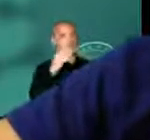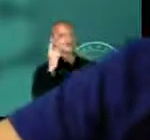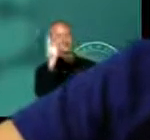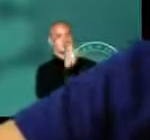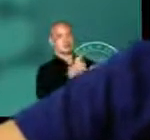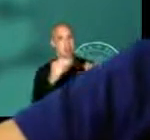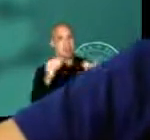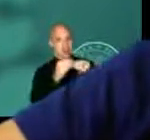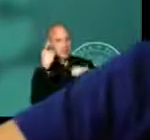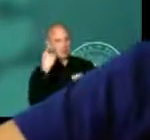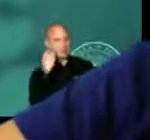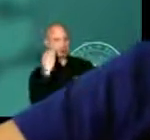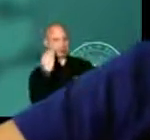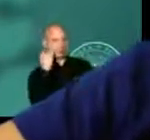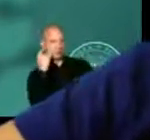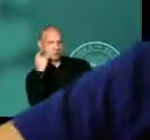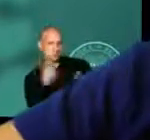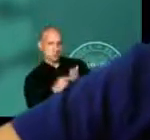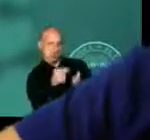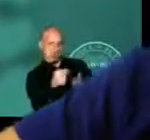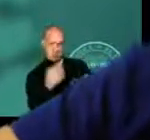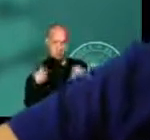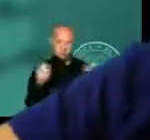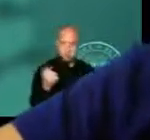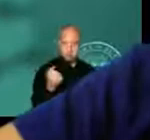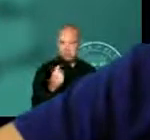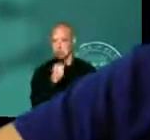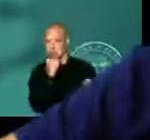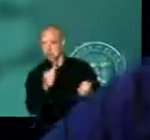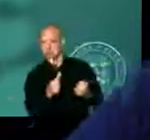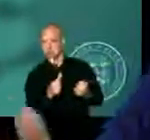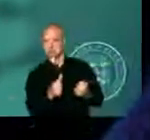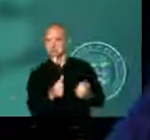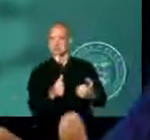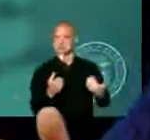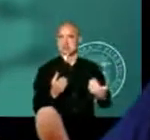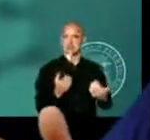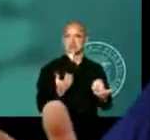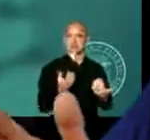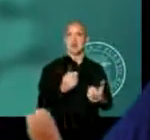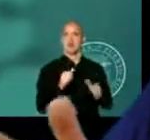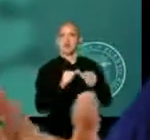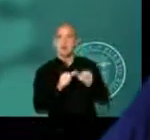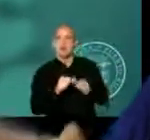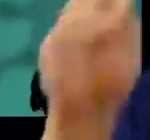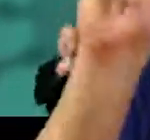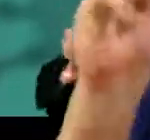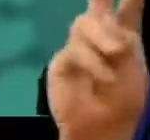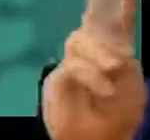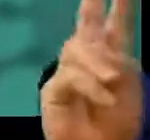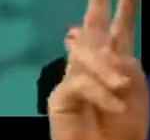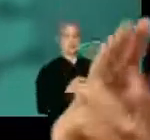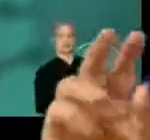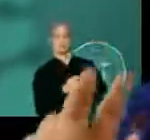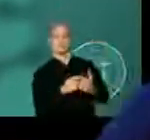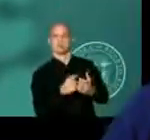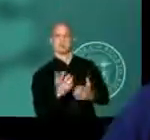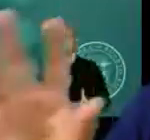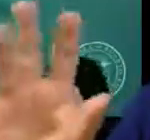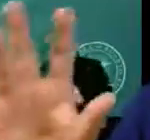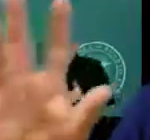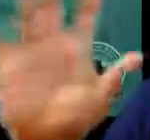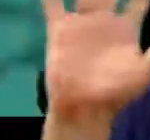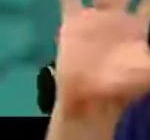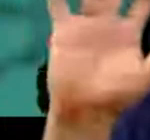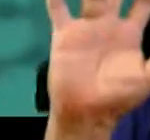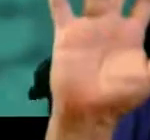solo capacidad para 25 personas o para 25%. Si el comedor que usted tiene al aire libre tiene capacidad